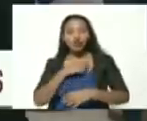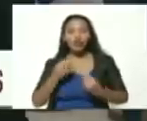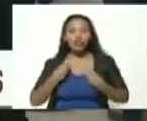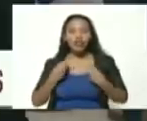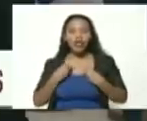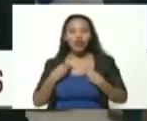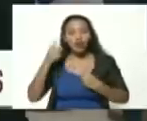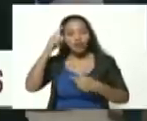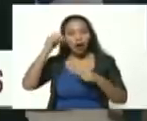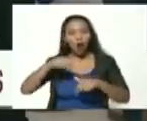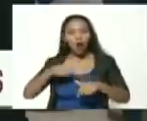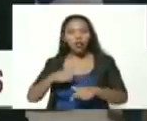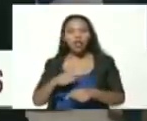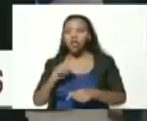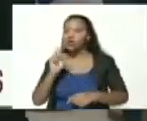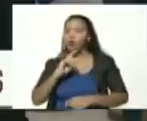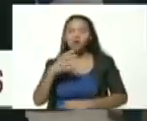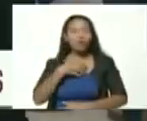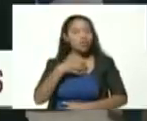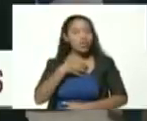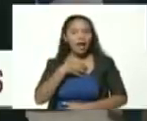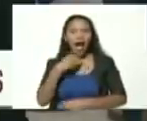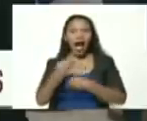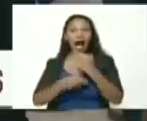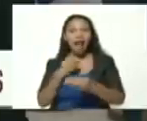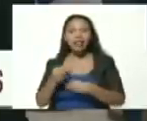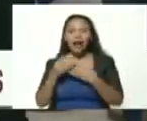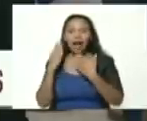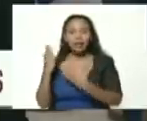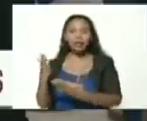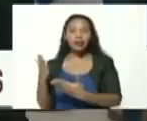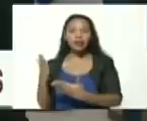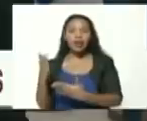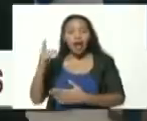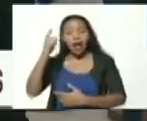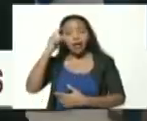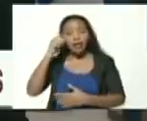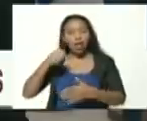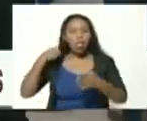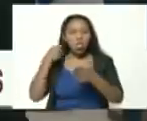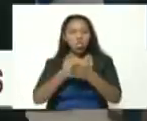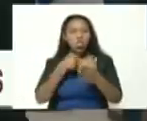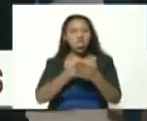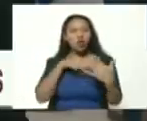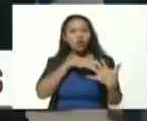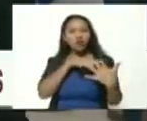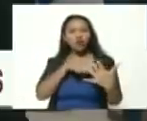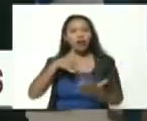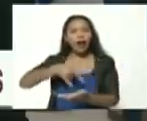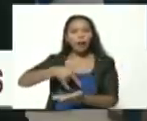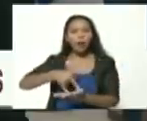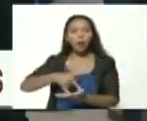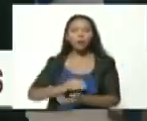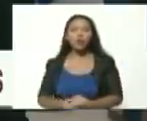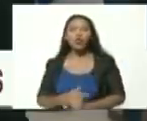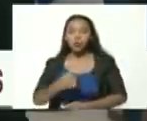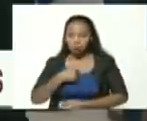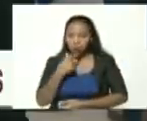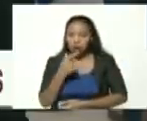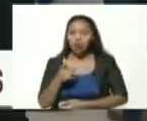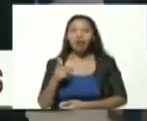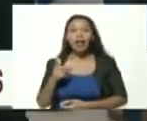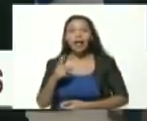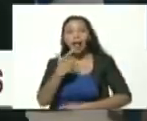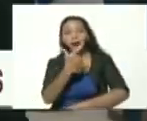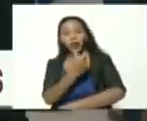día de hoy. No podía ser sino en el día de la batalla de Carabobo. Yo digo que la vacuna